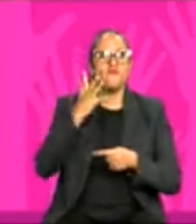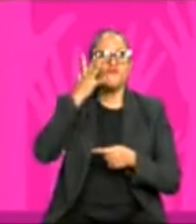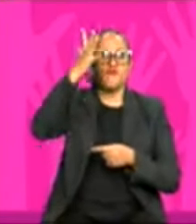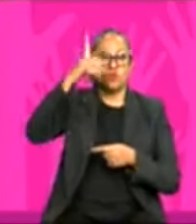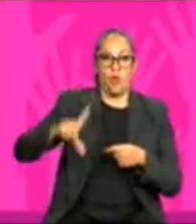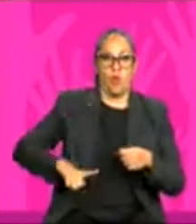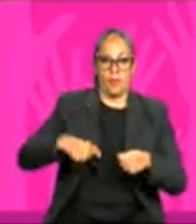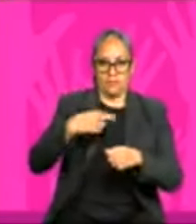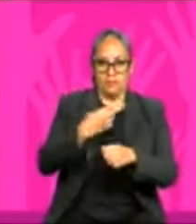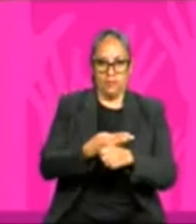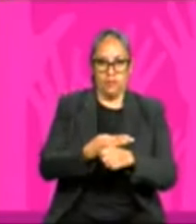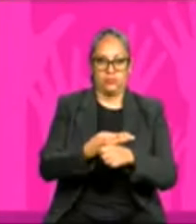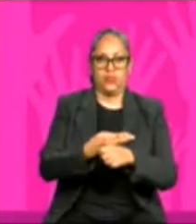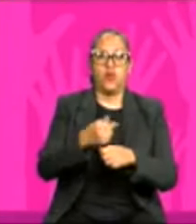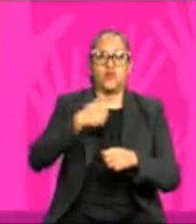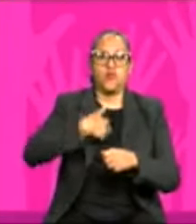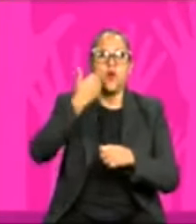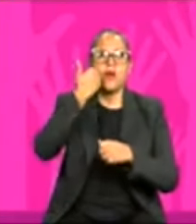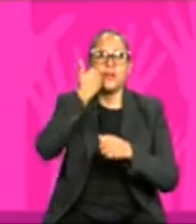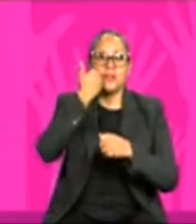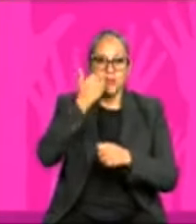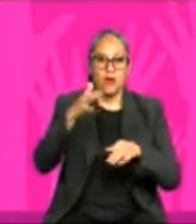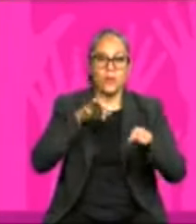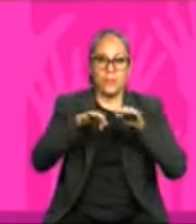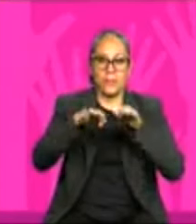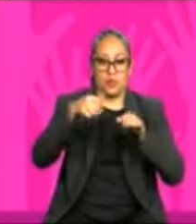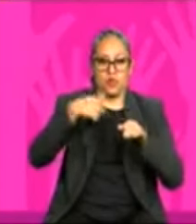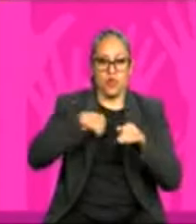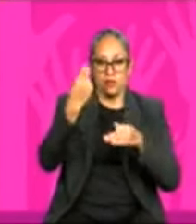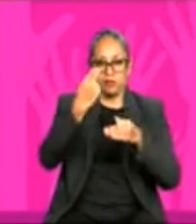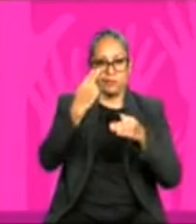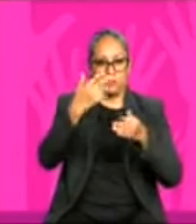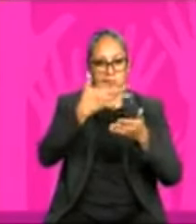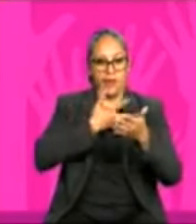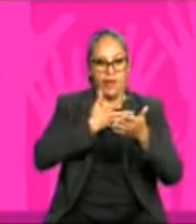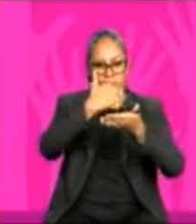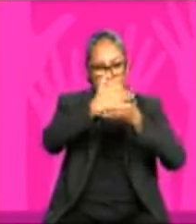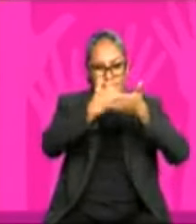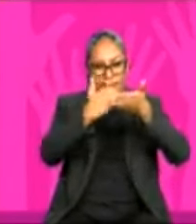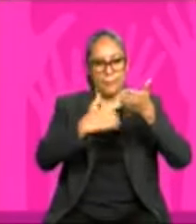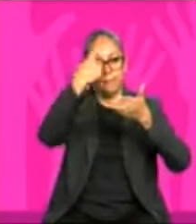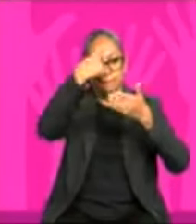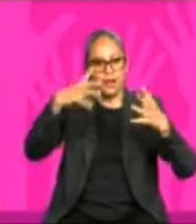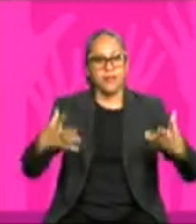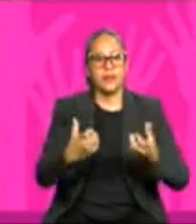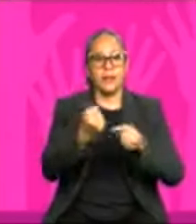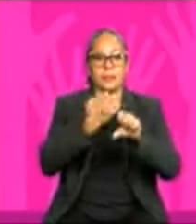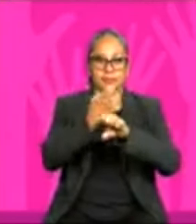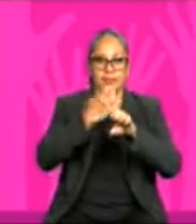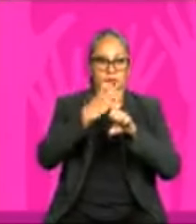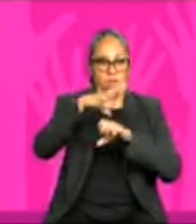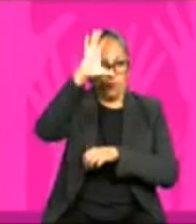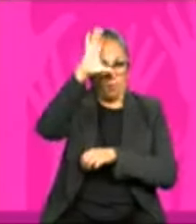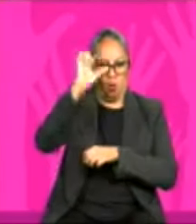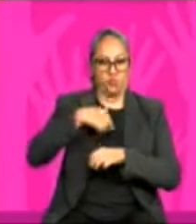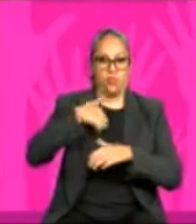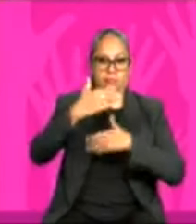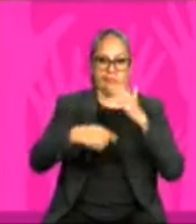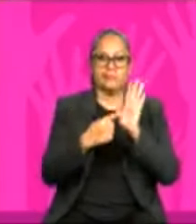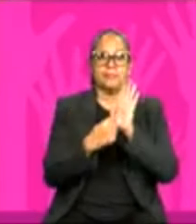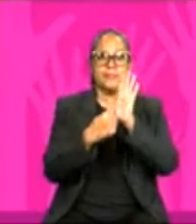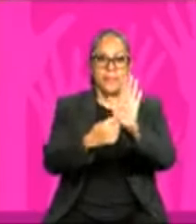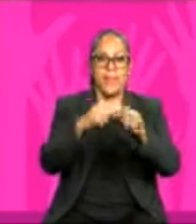vengo a darlo todo. Tengo un plan para rescatar a Morelos y en los próximos minutos te lo voy a presentar.